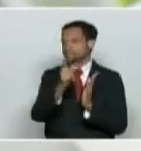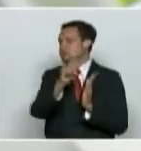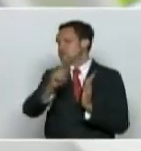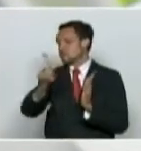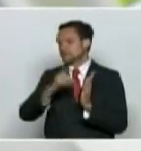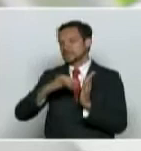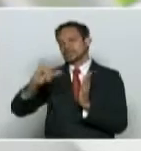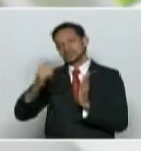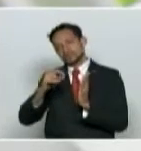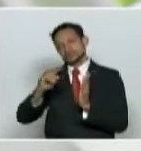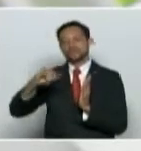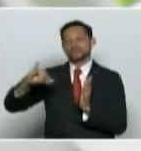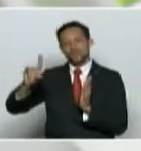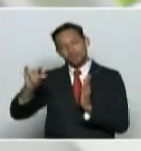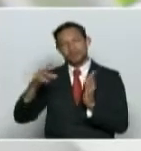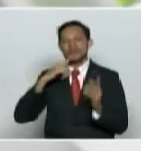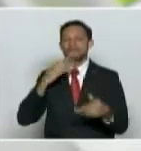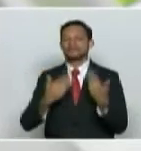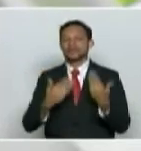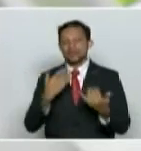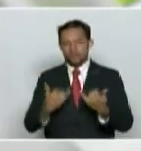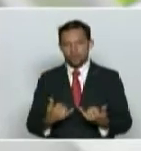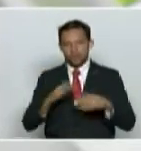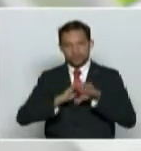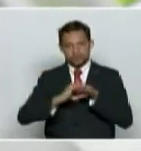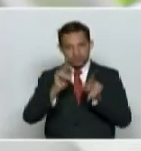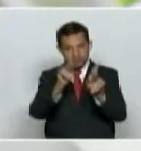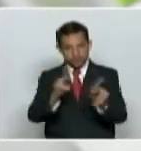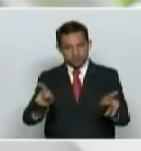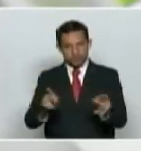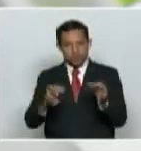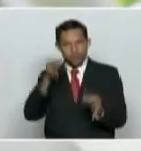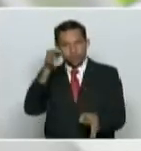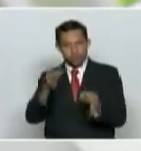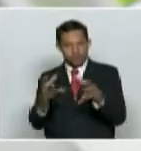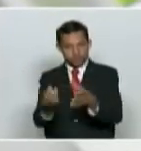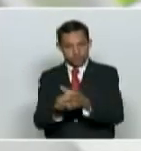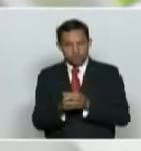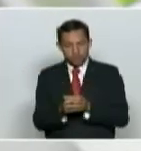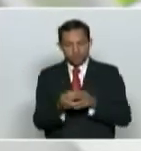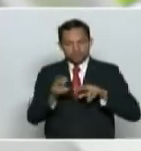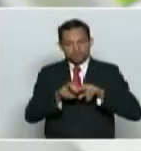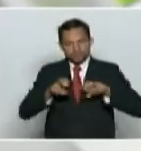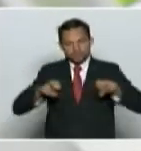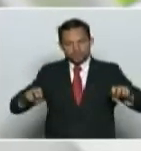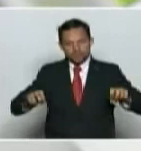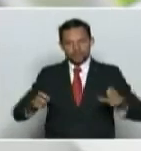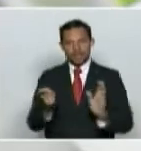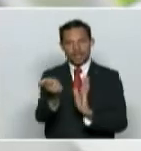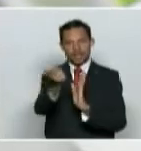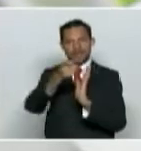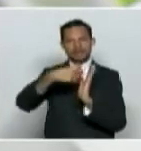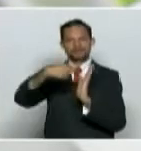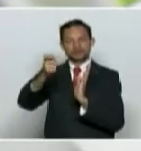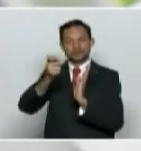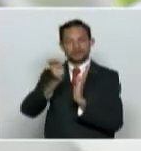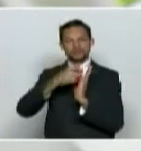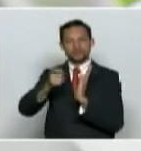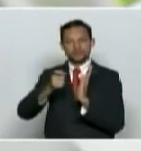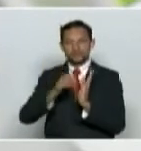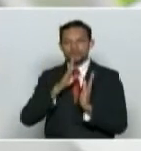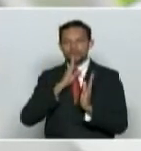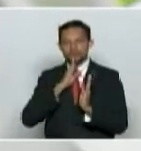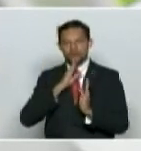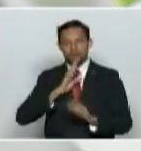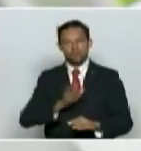jurado. Me han hecho la invitación en el día de hoy para que sea la jurado de la nueva estrella de la